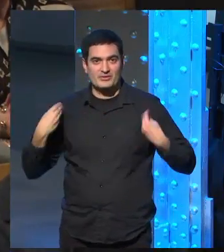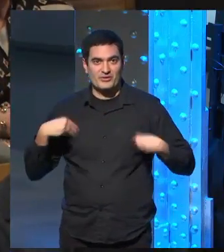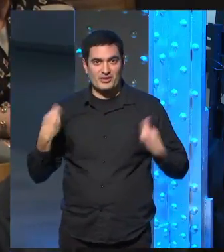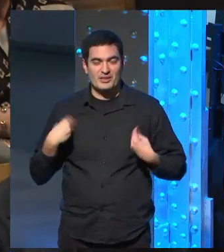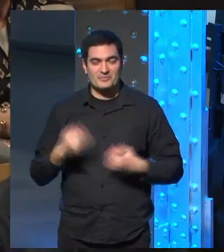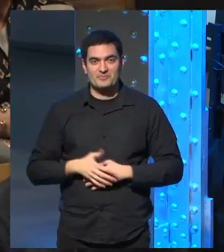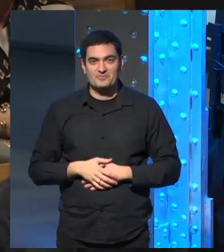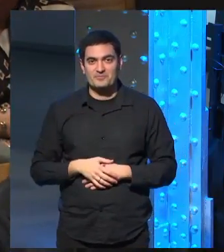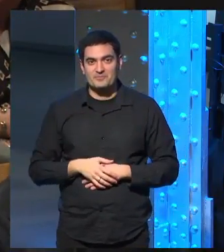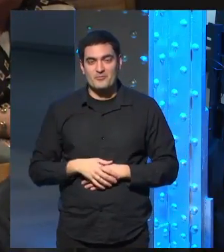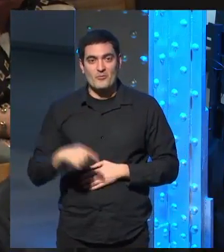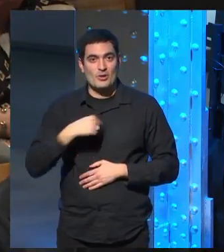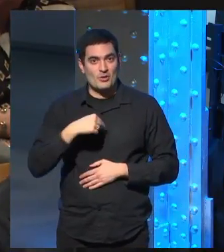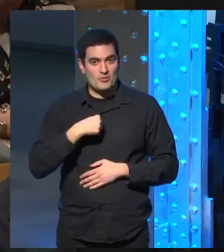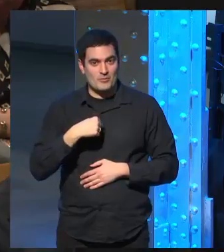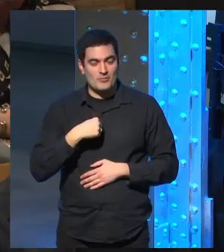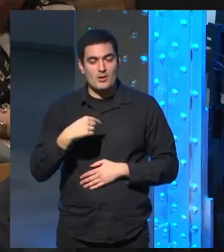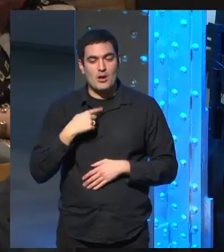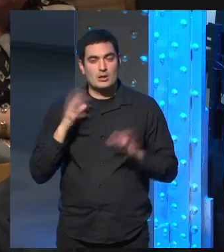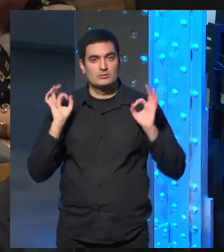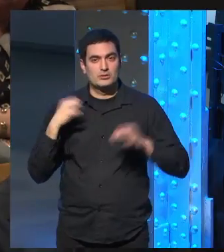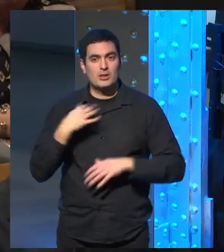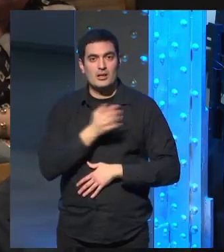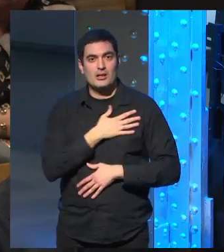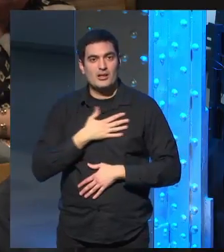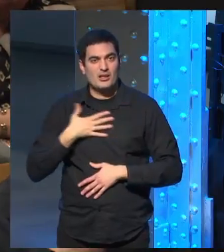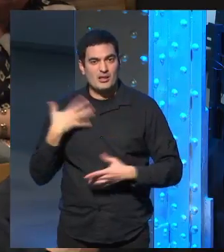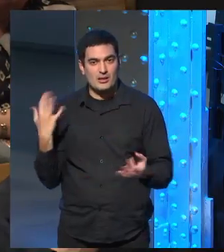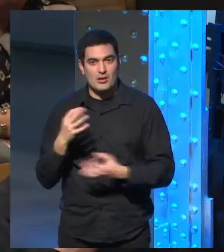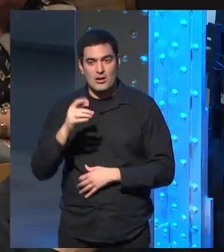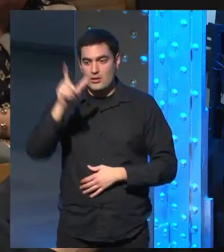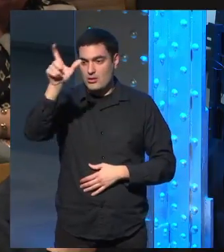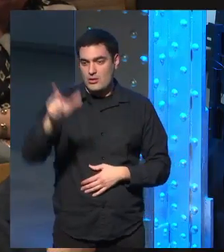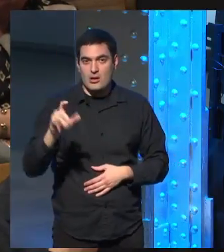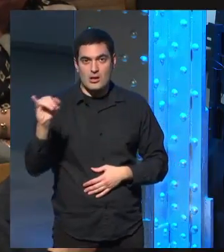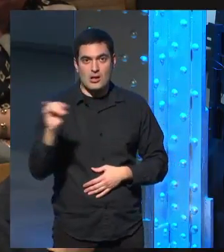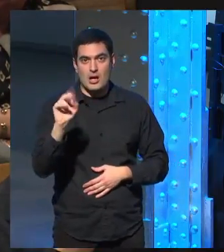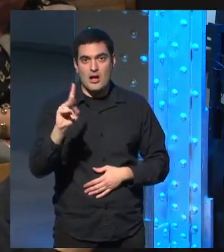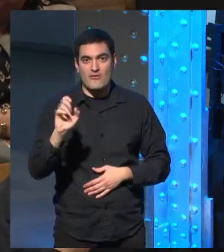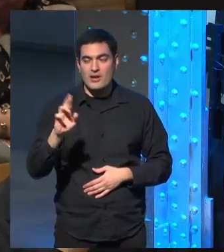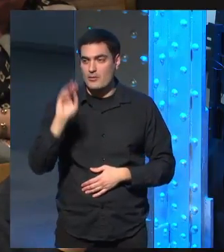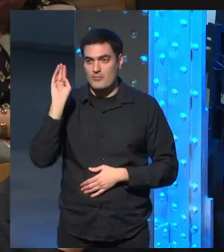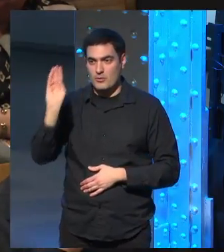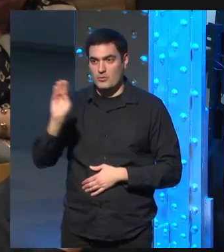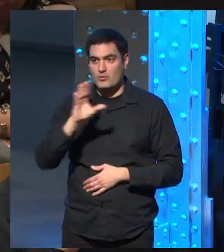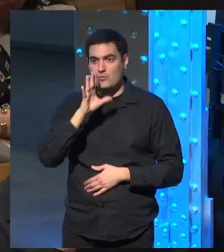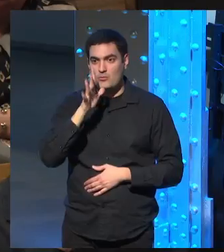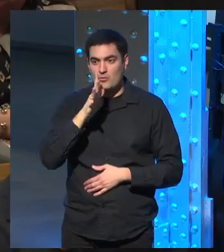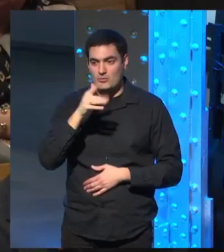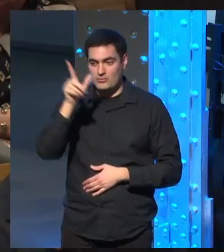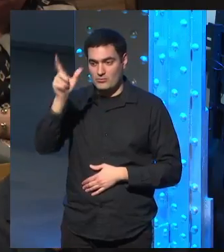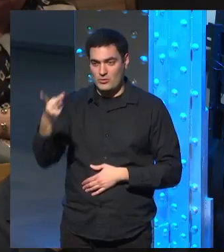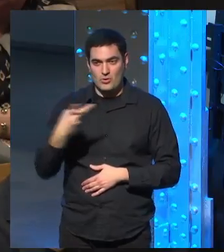disfrutando. Yo en particular quería dirigirme a Javier Perianes, porque además soy onubense como